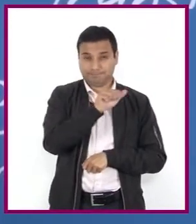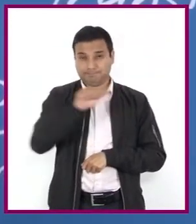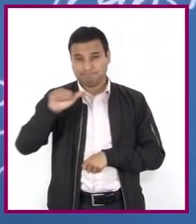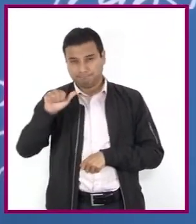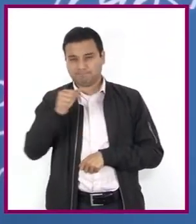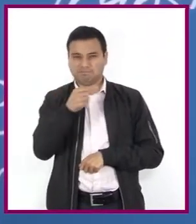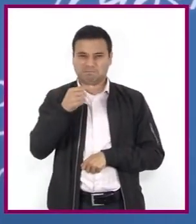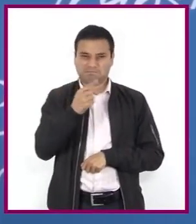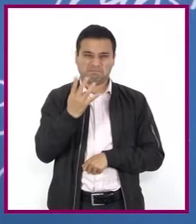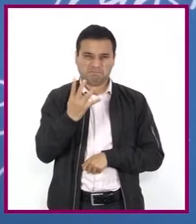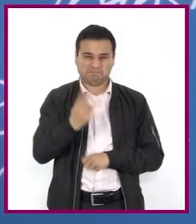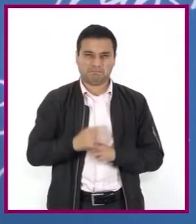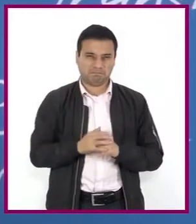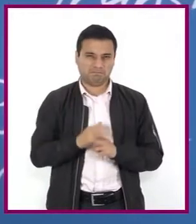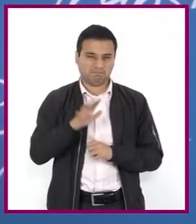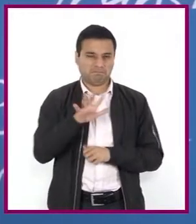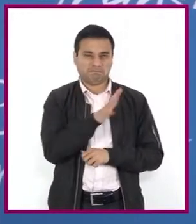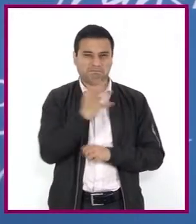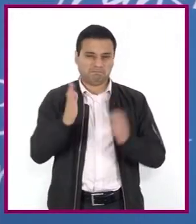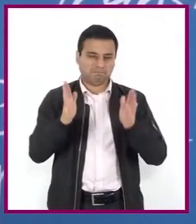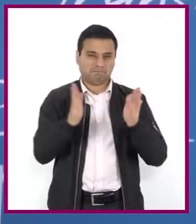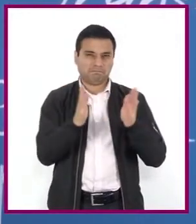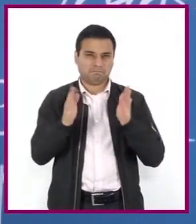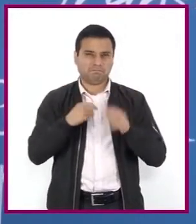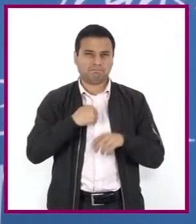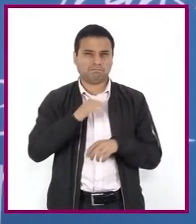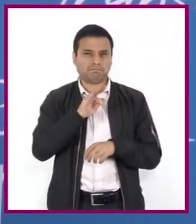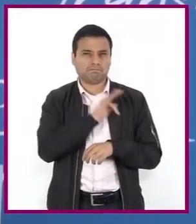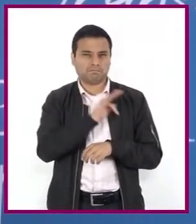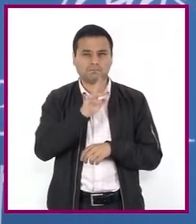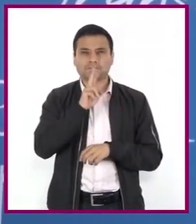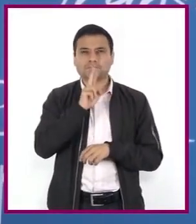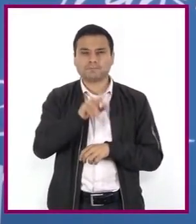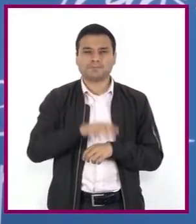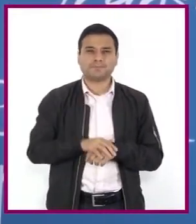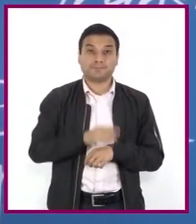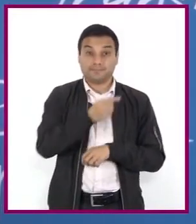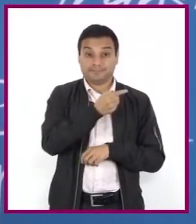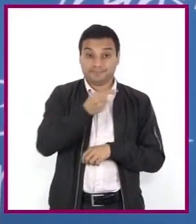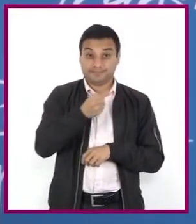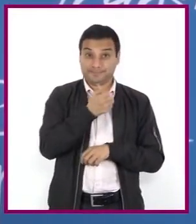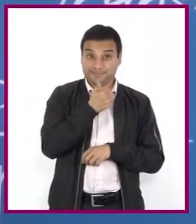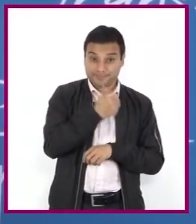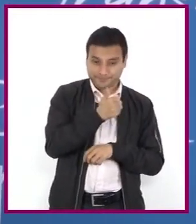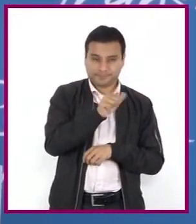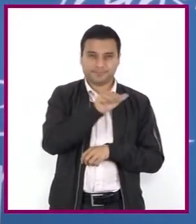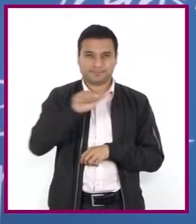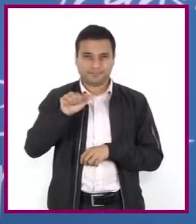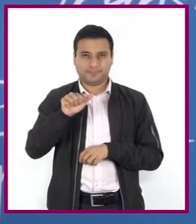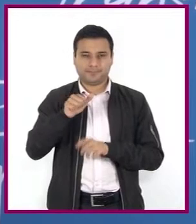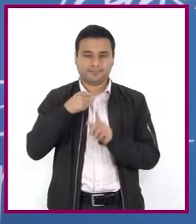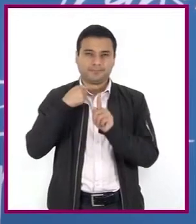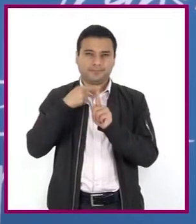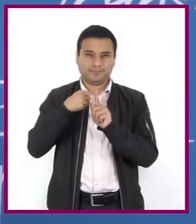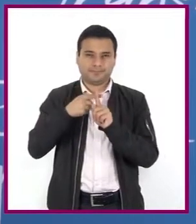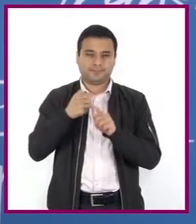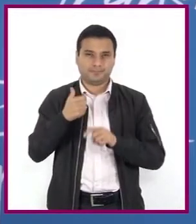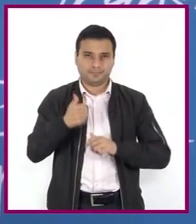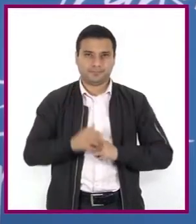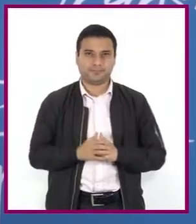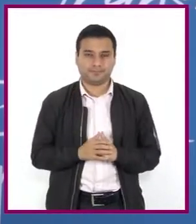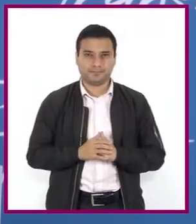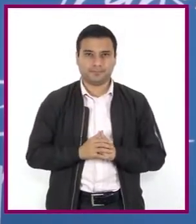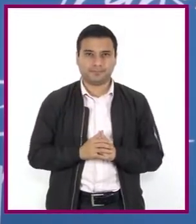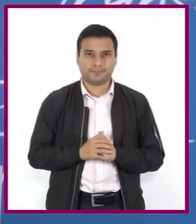menos 4. Por lo que podemos trazar los ejes desde 6 negativo hasta 6 positivo en las abscisas